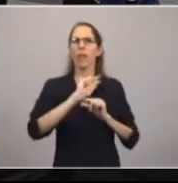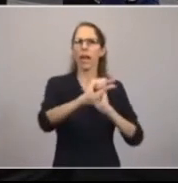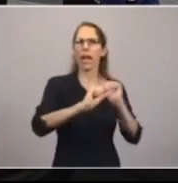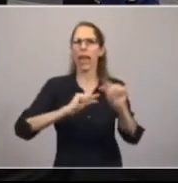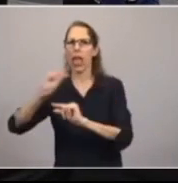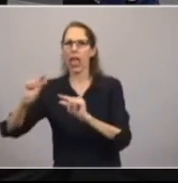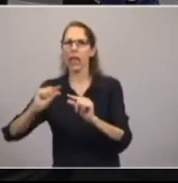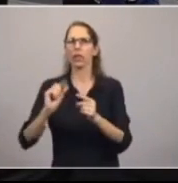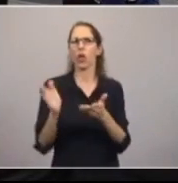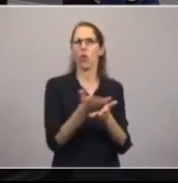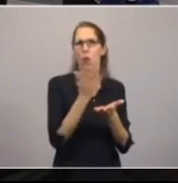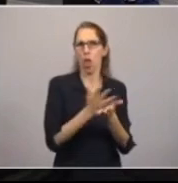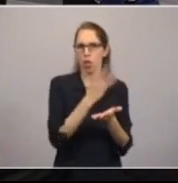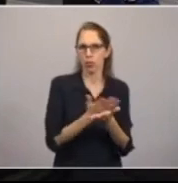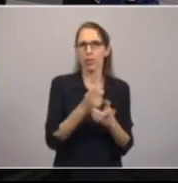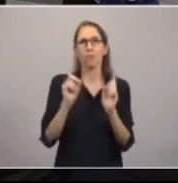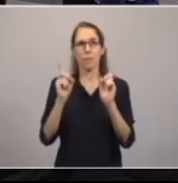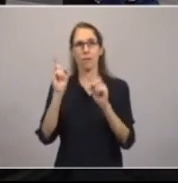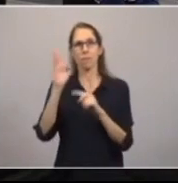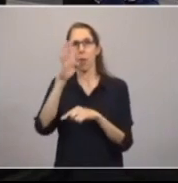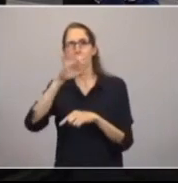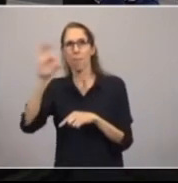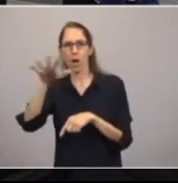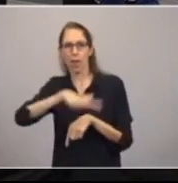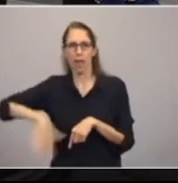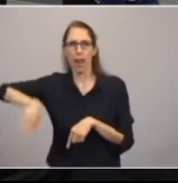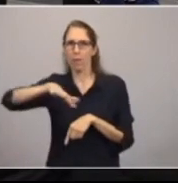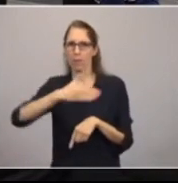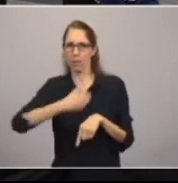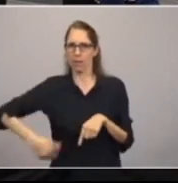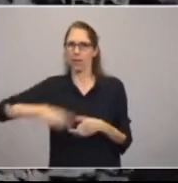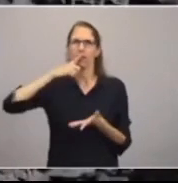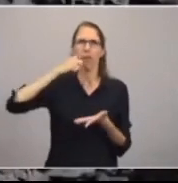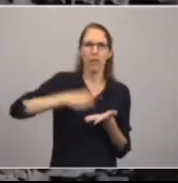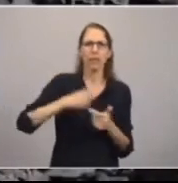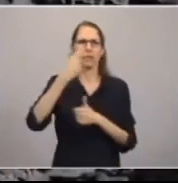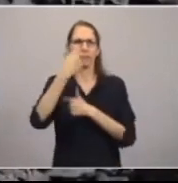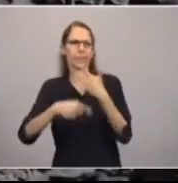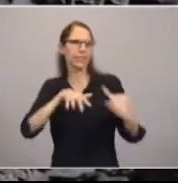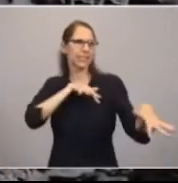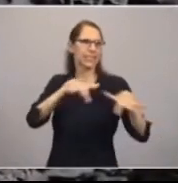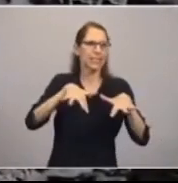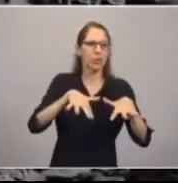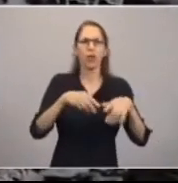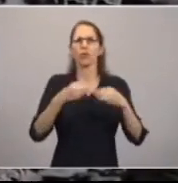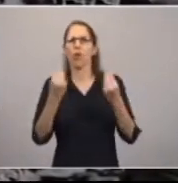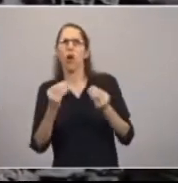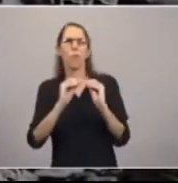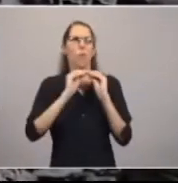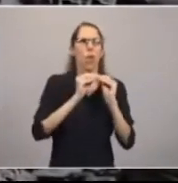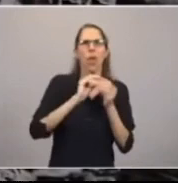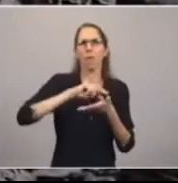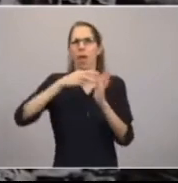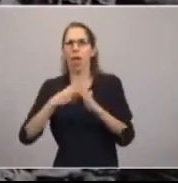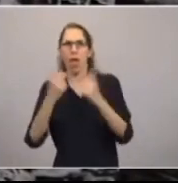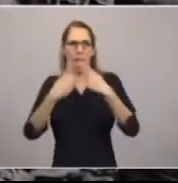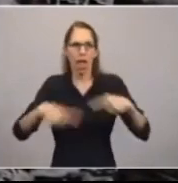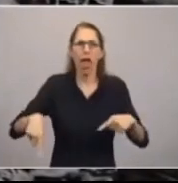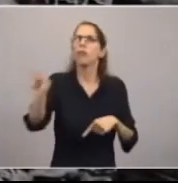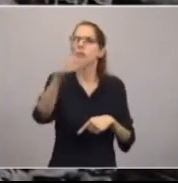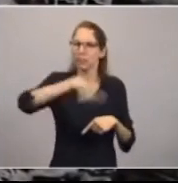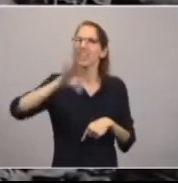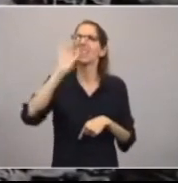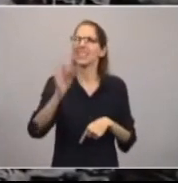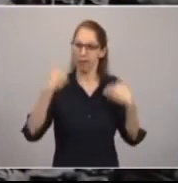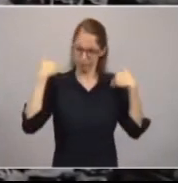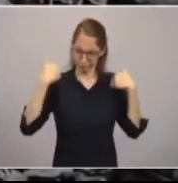lo hace el Presidente del Banco de la Provincia de Buenos Aires. Así que, en cualquier circunstancia, en cualquier condición y ante cualquier dificultad,